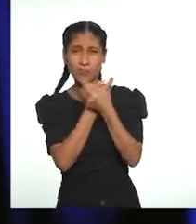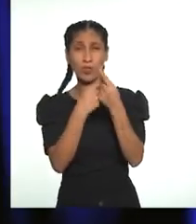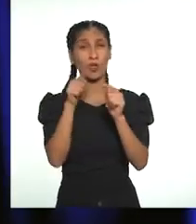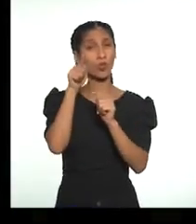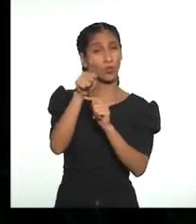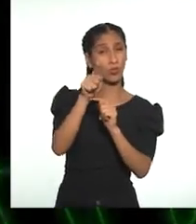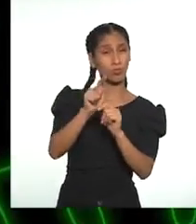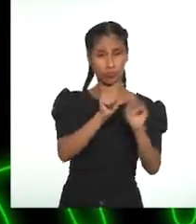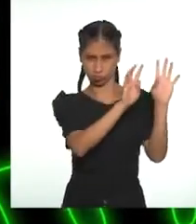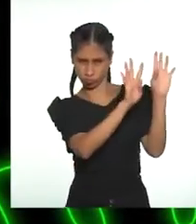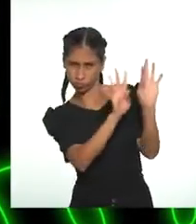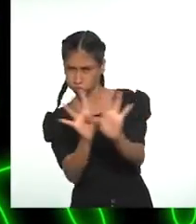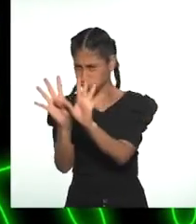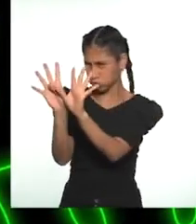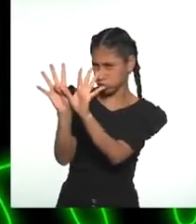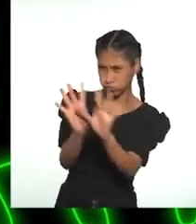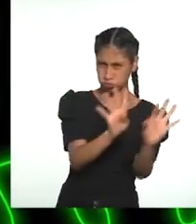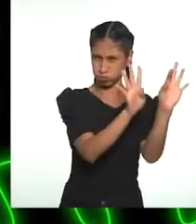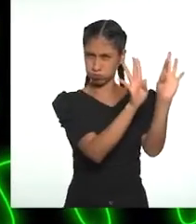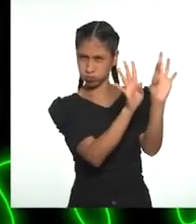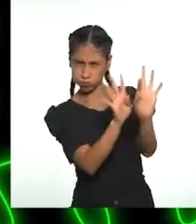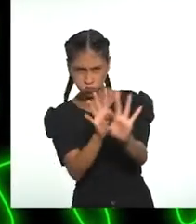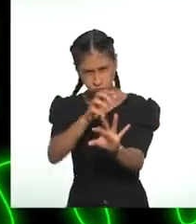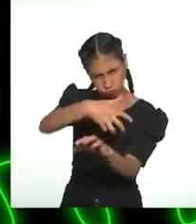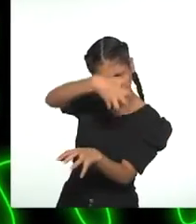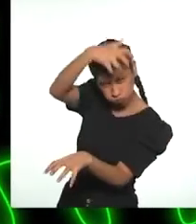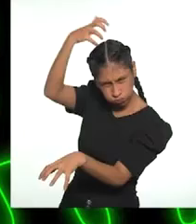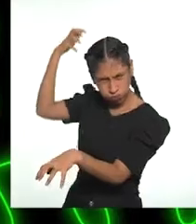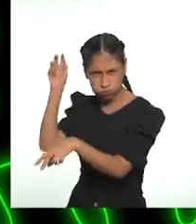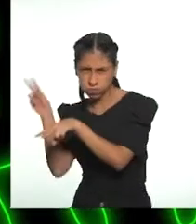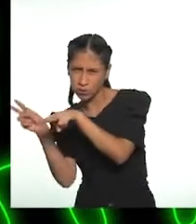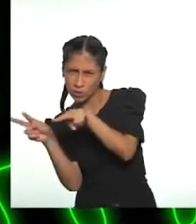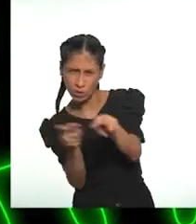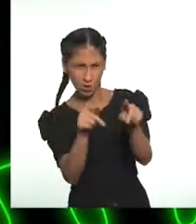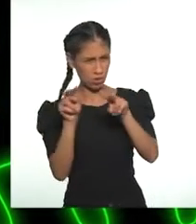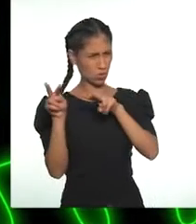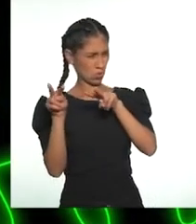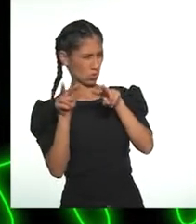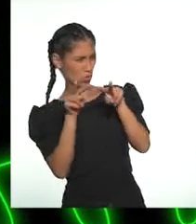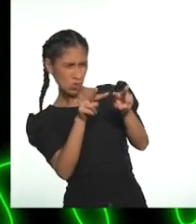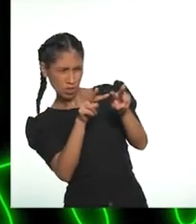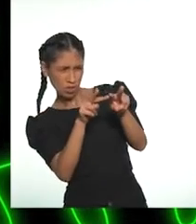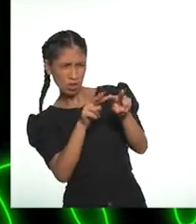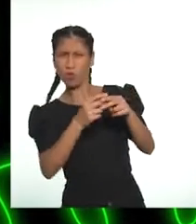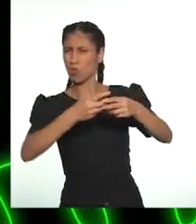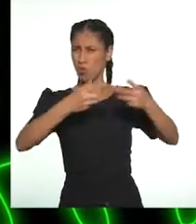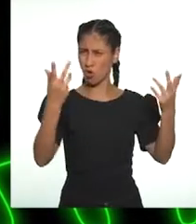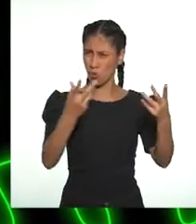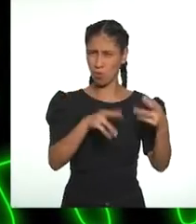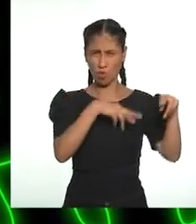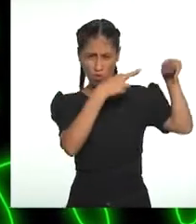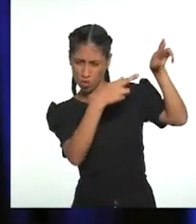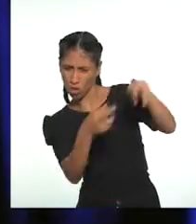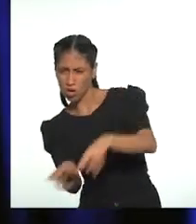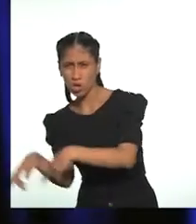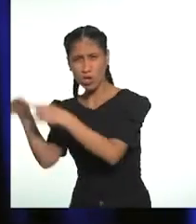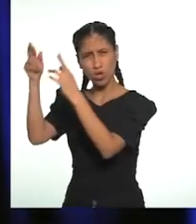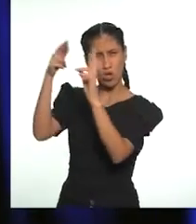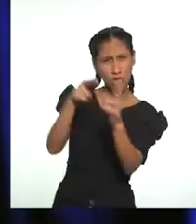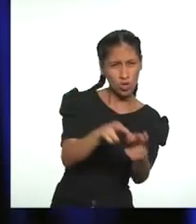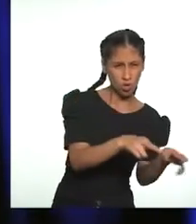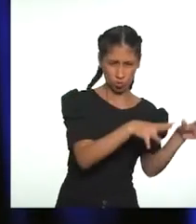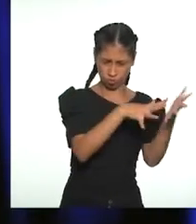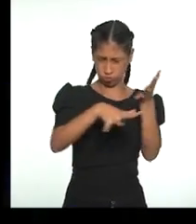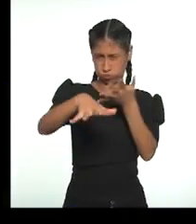tanto, mientras tú perseguías felinos, di, ¿con qué cara partir sin dejar memoria en tu reino? Río